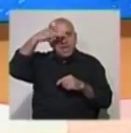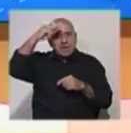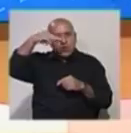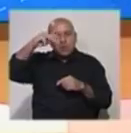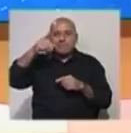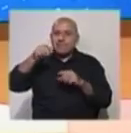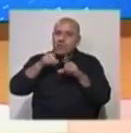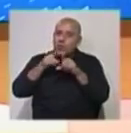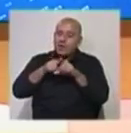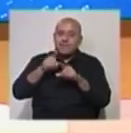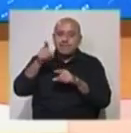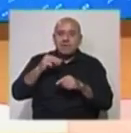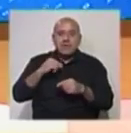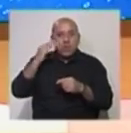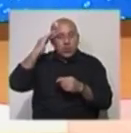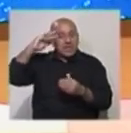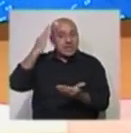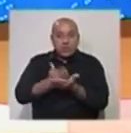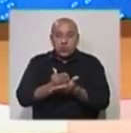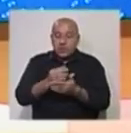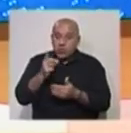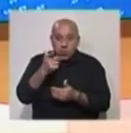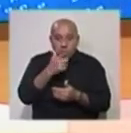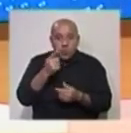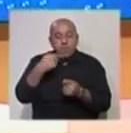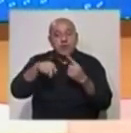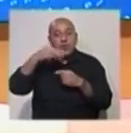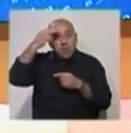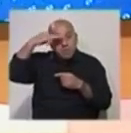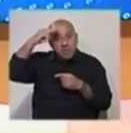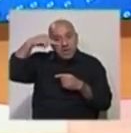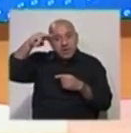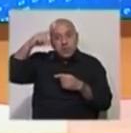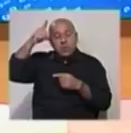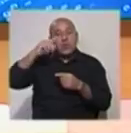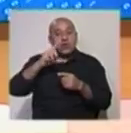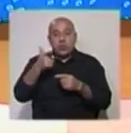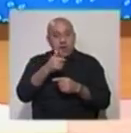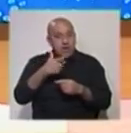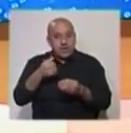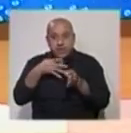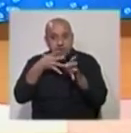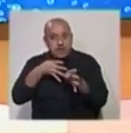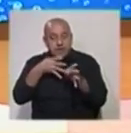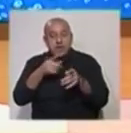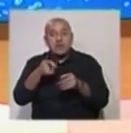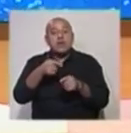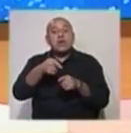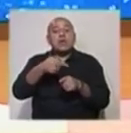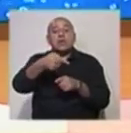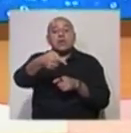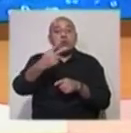no tuvo una dictadura de la Seguridad Nacional. Pero México, sin estar en una guerra, y México va a tener elecciones en